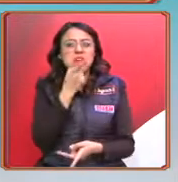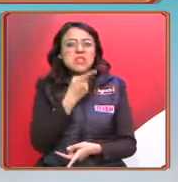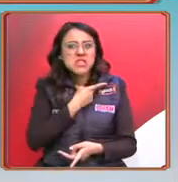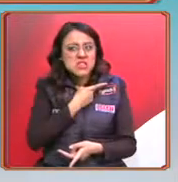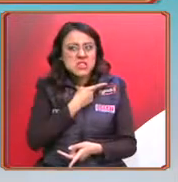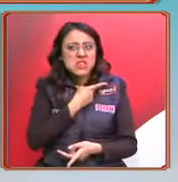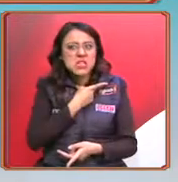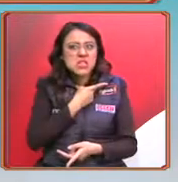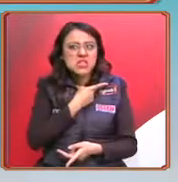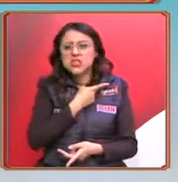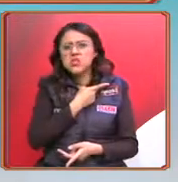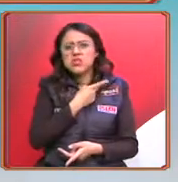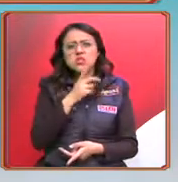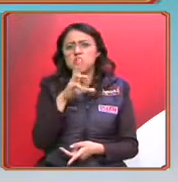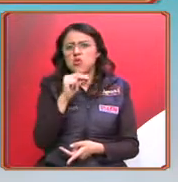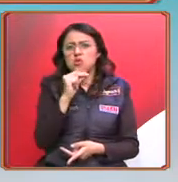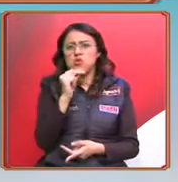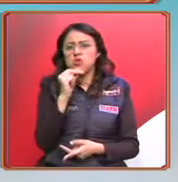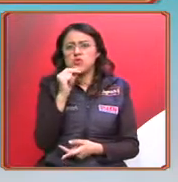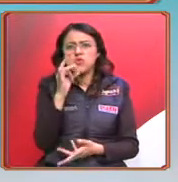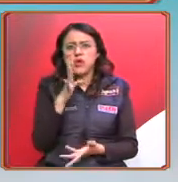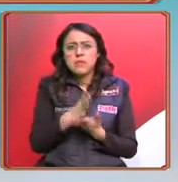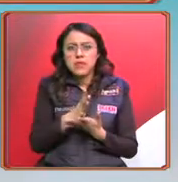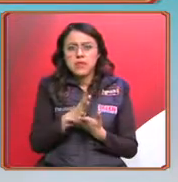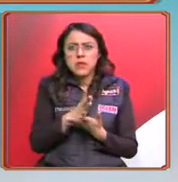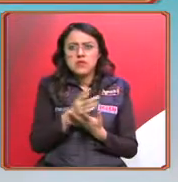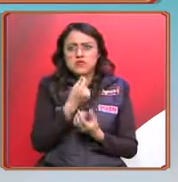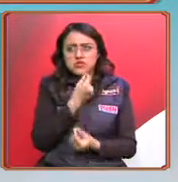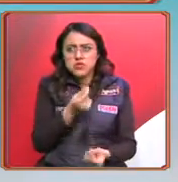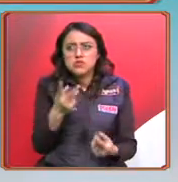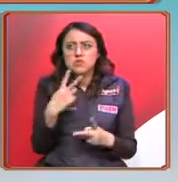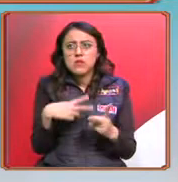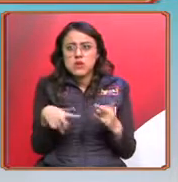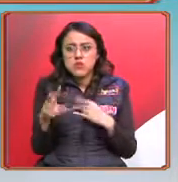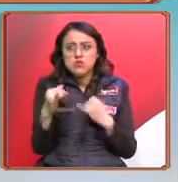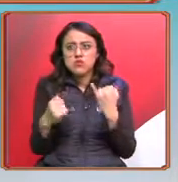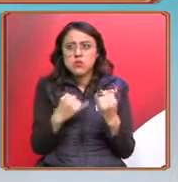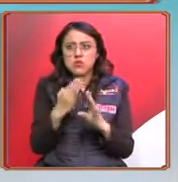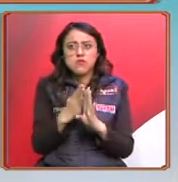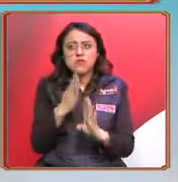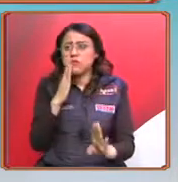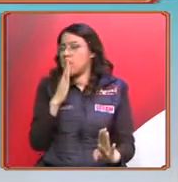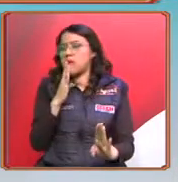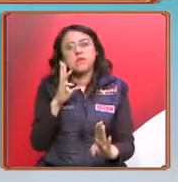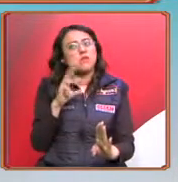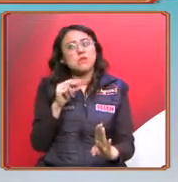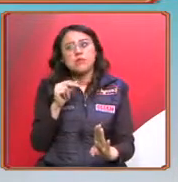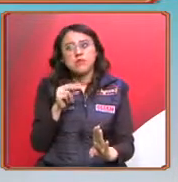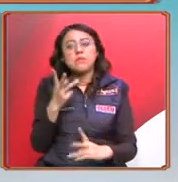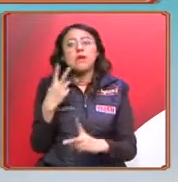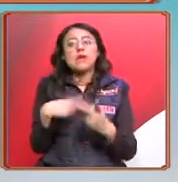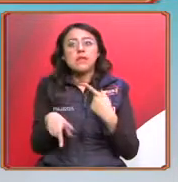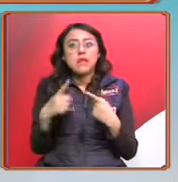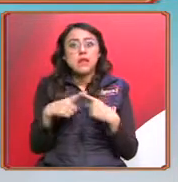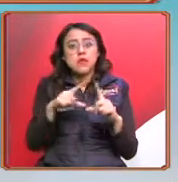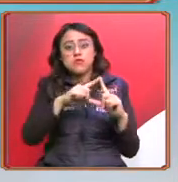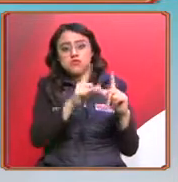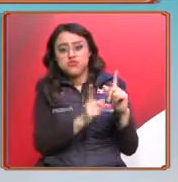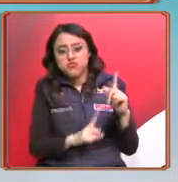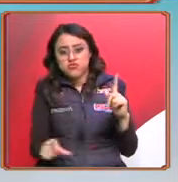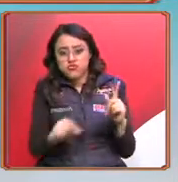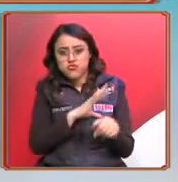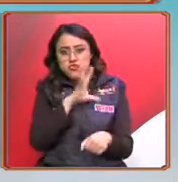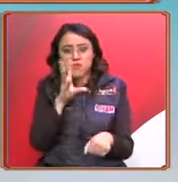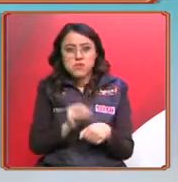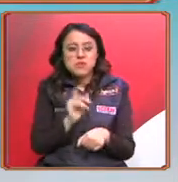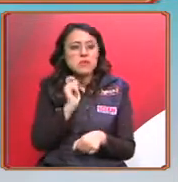gente. No es traer aquí a los niños y que se formen por un juguete, no. Es sacar el juguete y llevarlo a toda la República